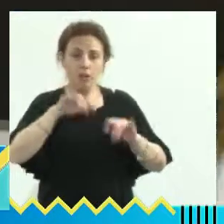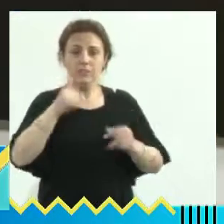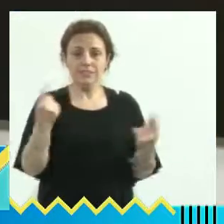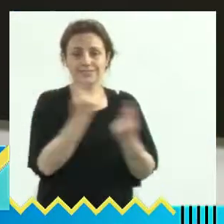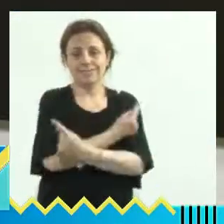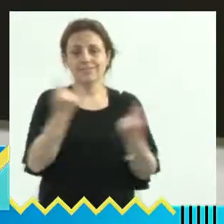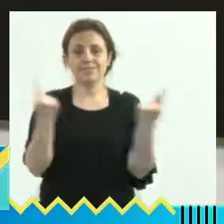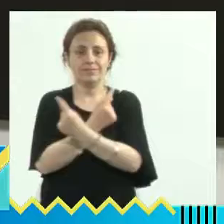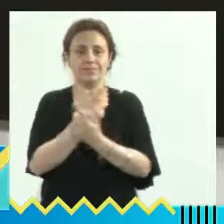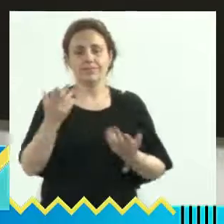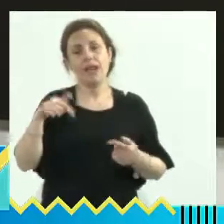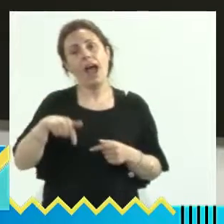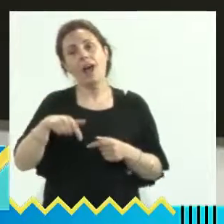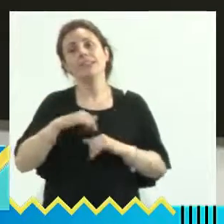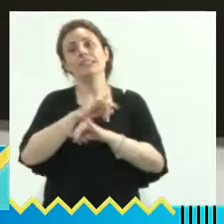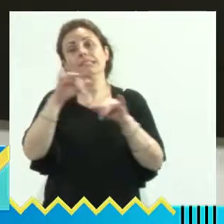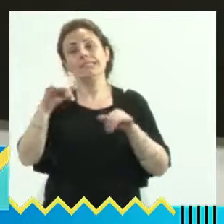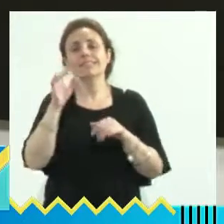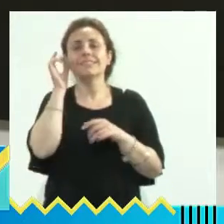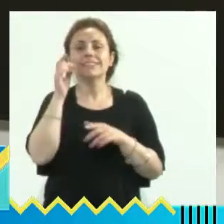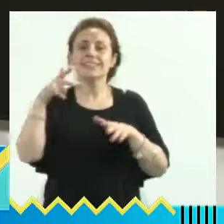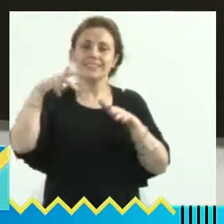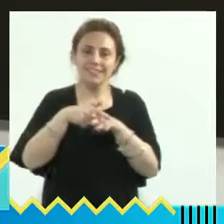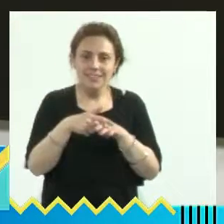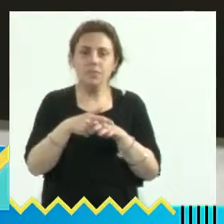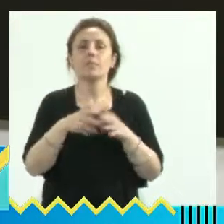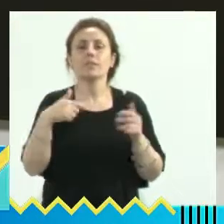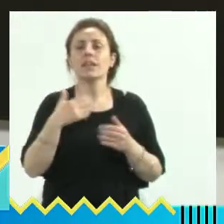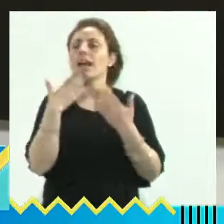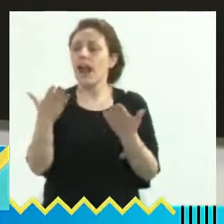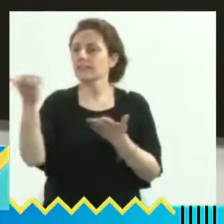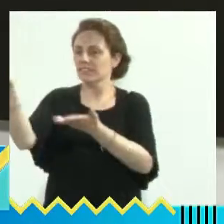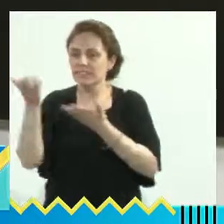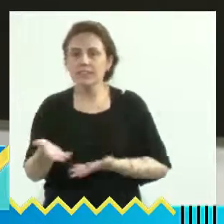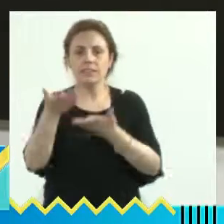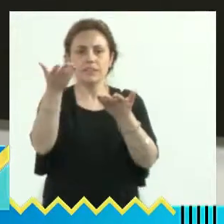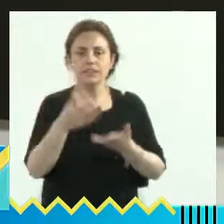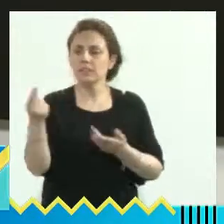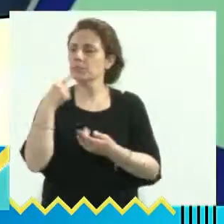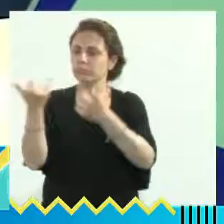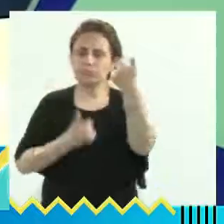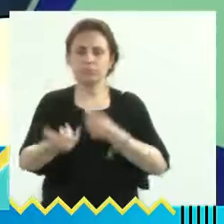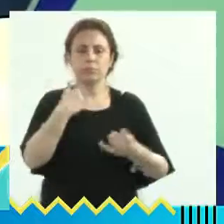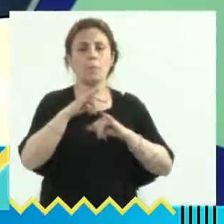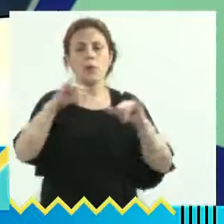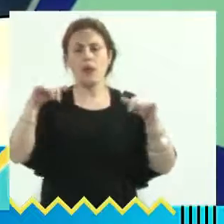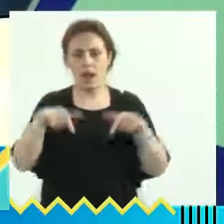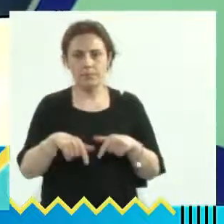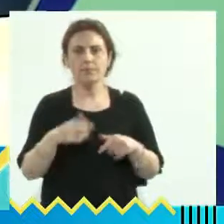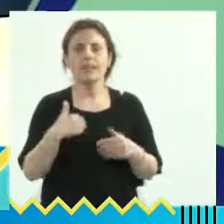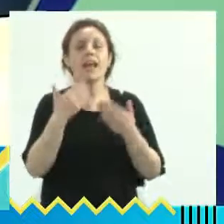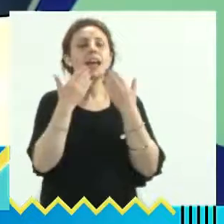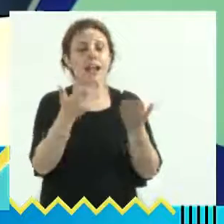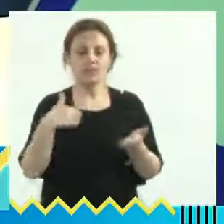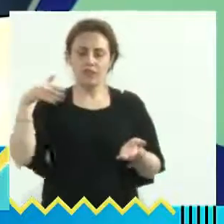por eso nos vamos a ir a un corte, te tengo que despedir. Muchísimas gracias por haber estado presente, muchas gracias por tu visión, por tu aporte al programa. No, gracias a ustedes, un placer venir